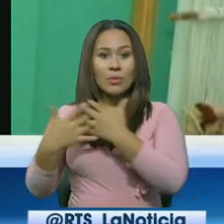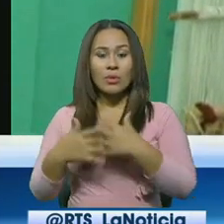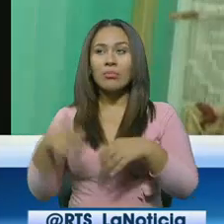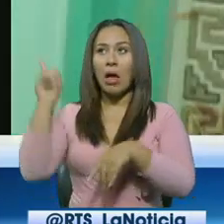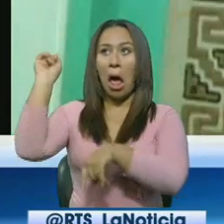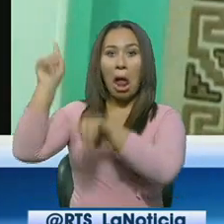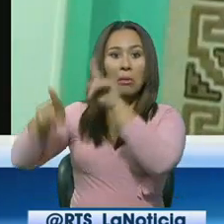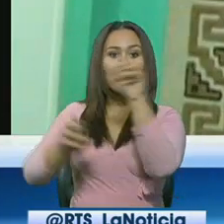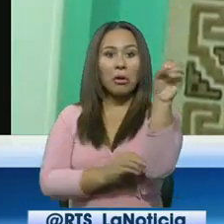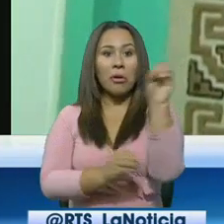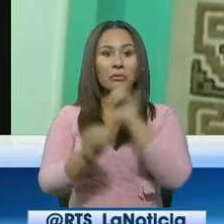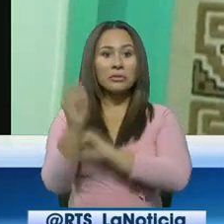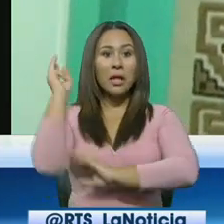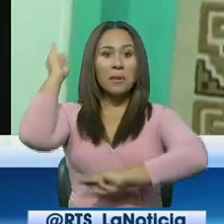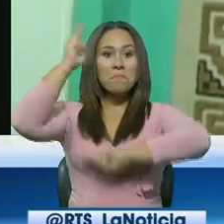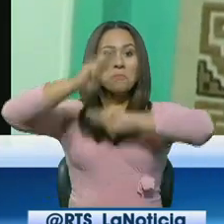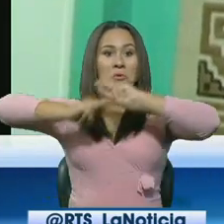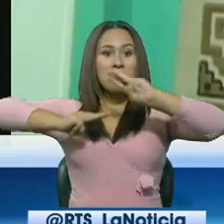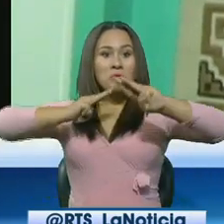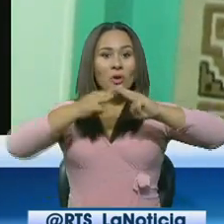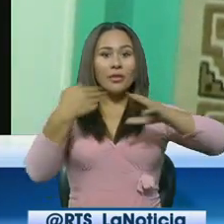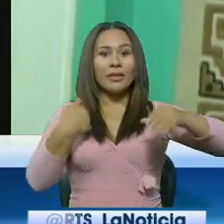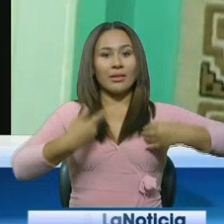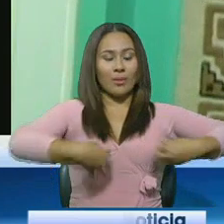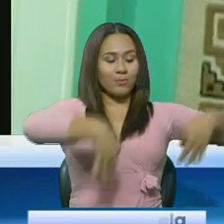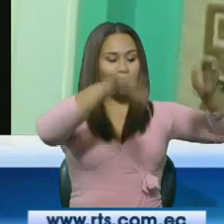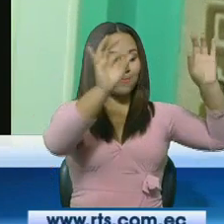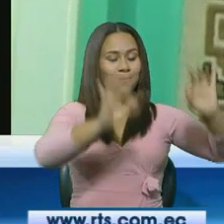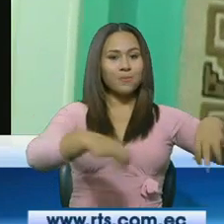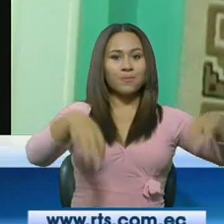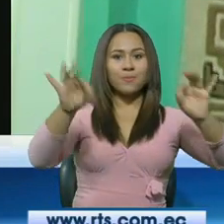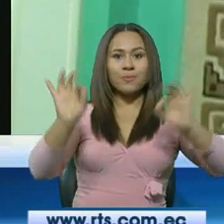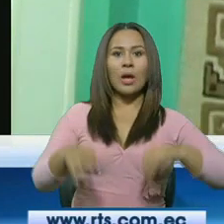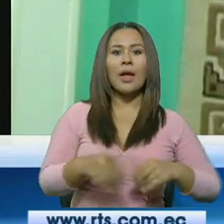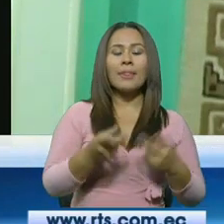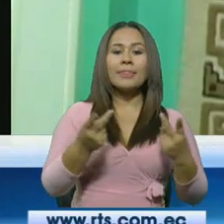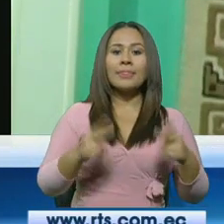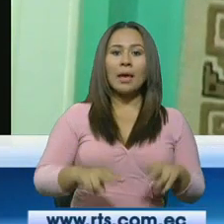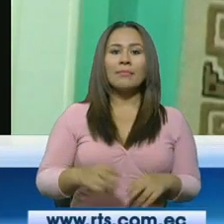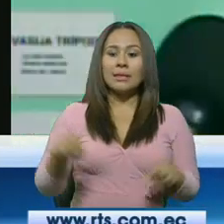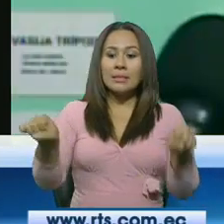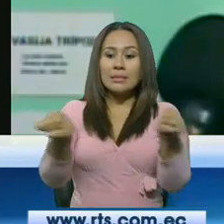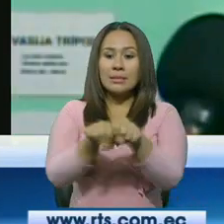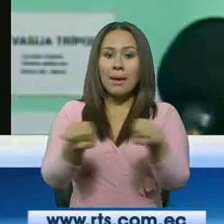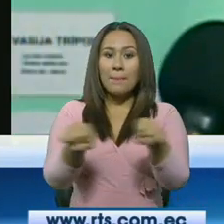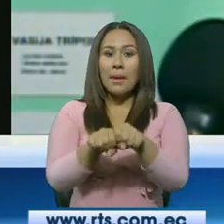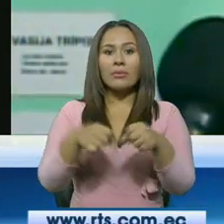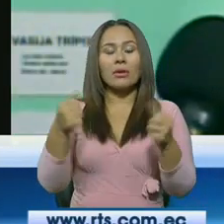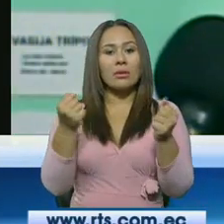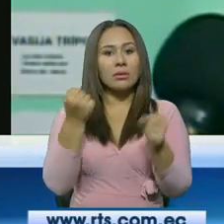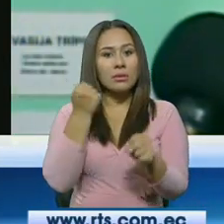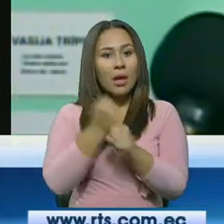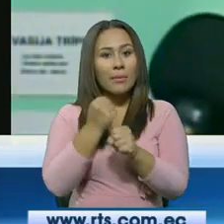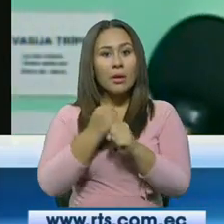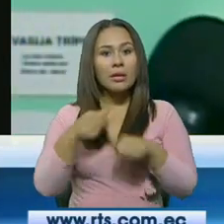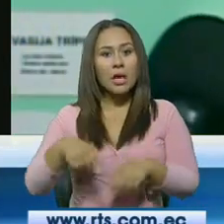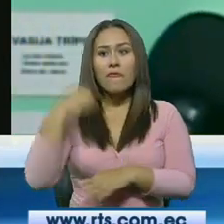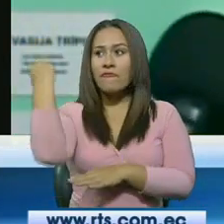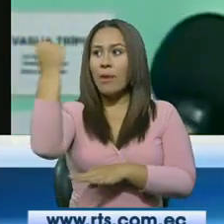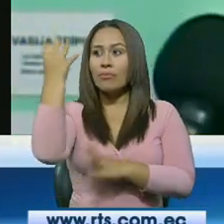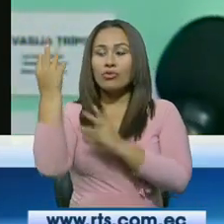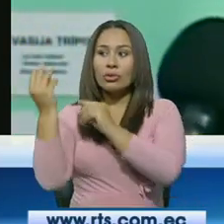varias embajadas de diferentes países del mundo. Sí, posterior viene la artesanía de los zapatos, sí, los zapatos también